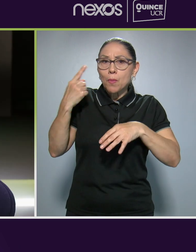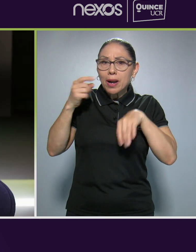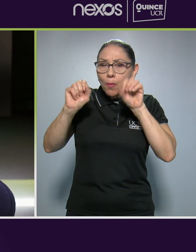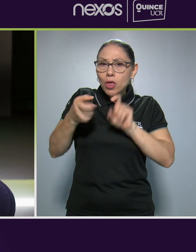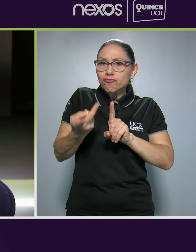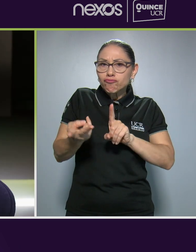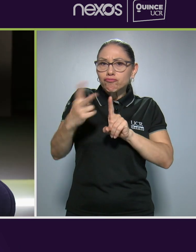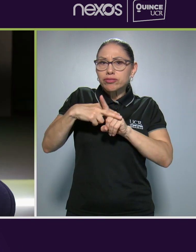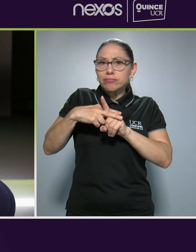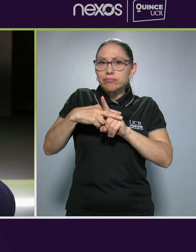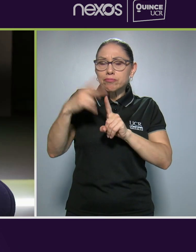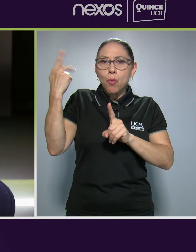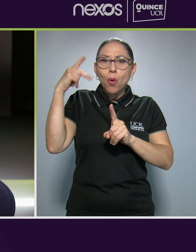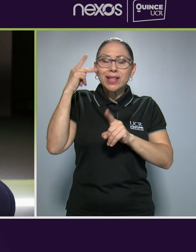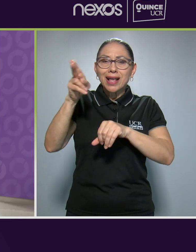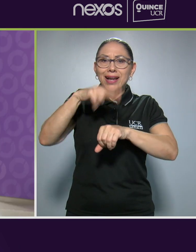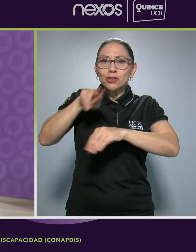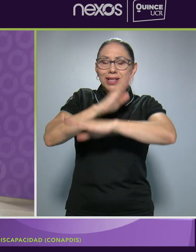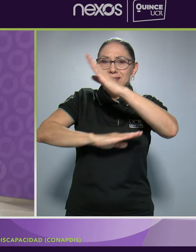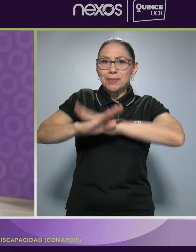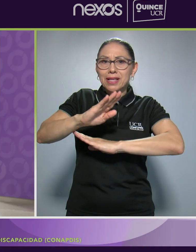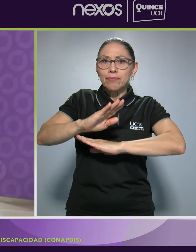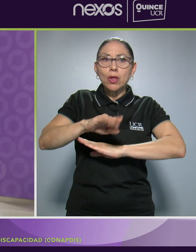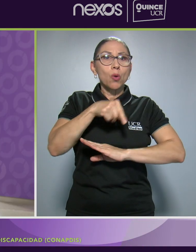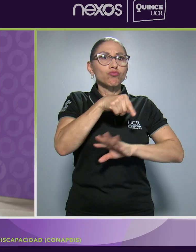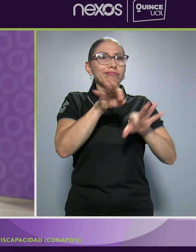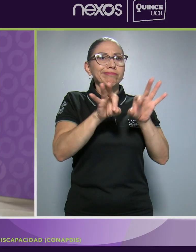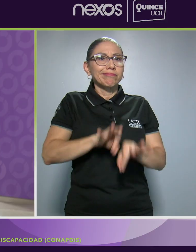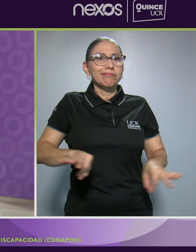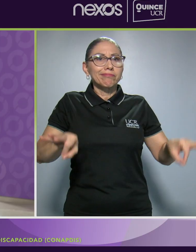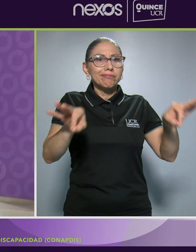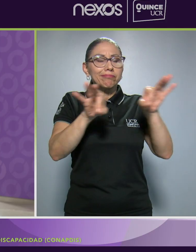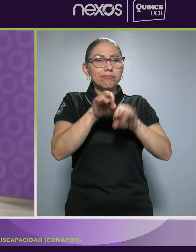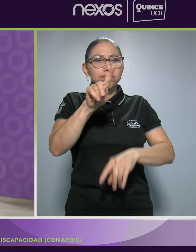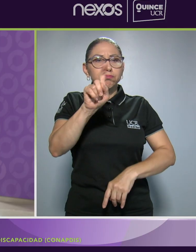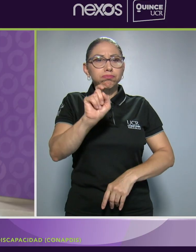nacional sobre discapacidad? Esa pregunta es importantísima, Fernanda, porque